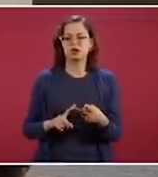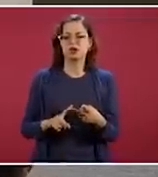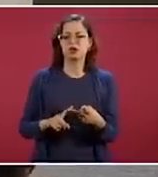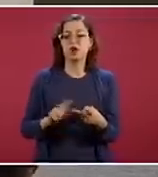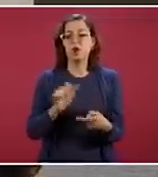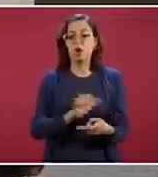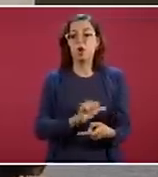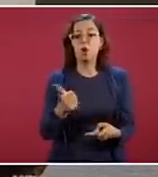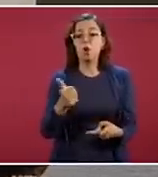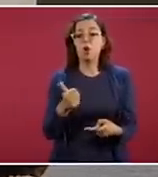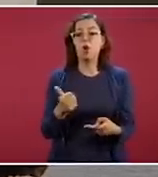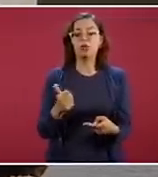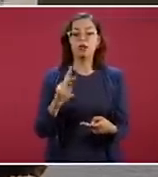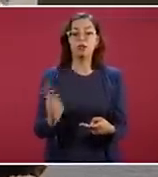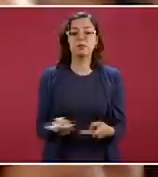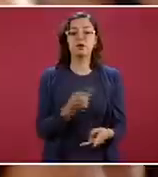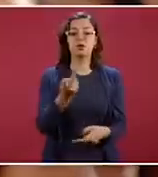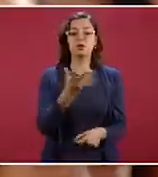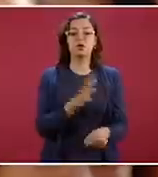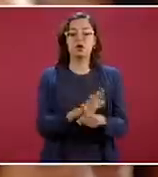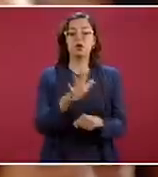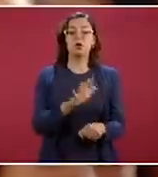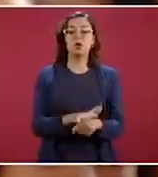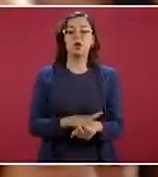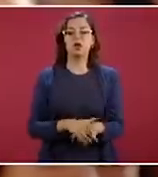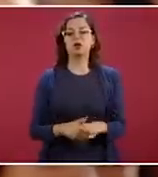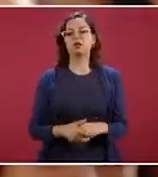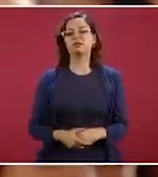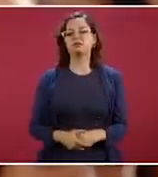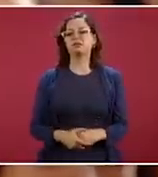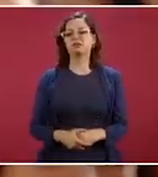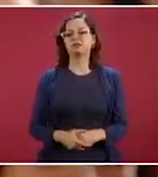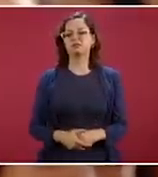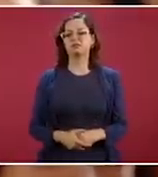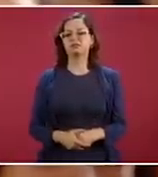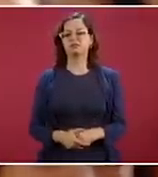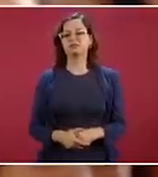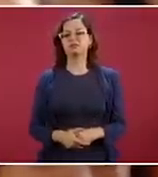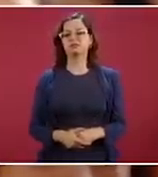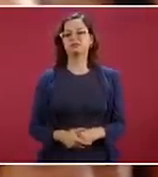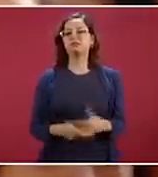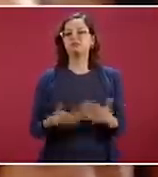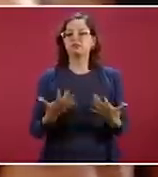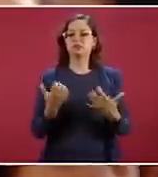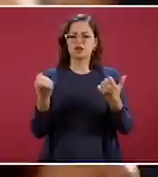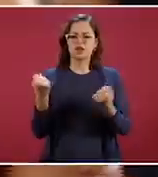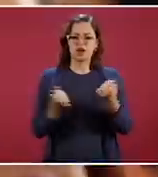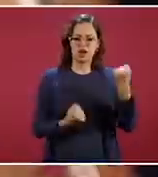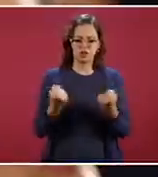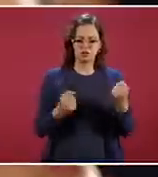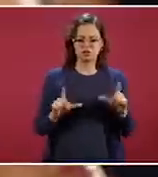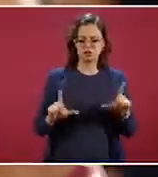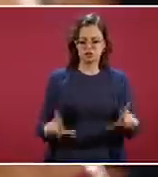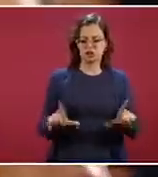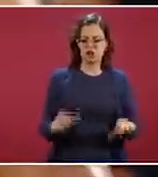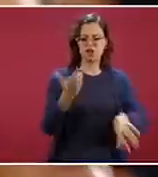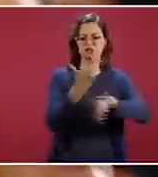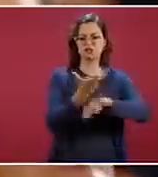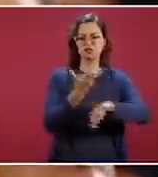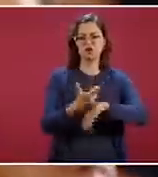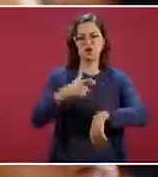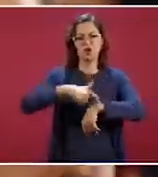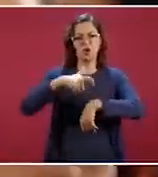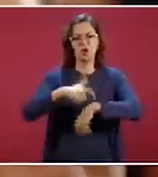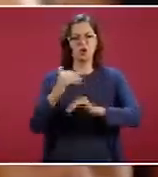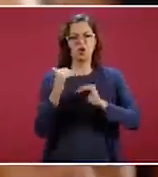comisionado. La otra es, ¿por qué tienen que tener un horario para circular con vehículos con placas de Estados Unidos? Porque